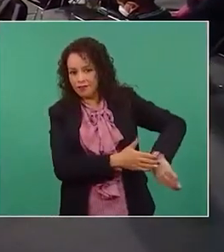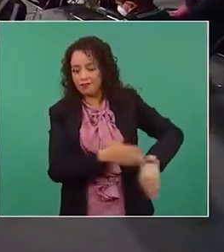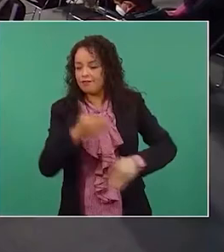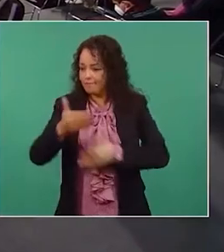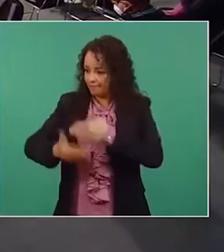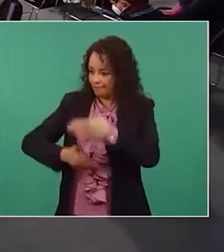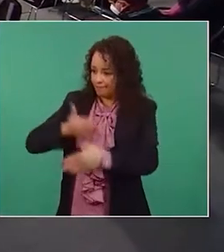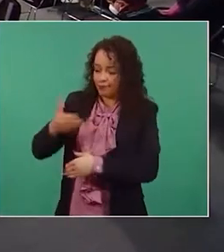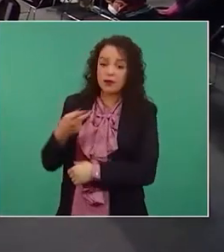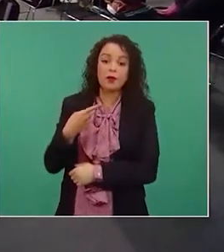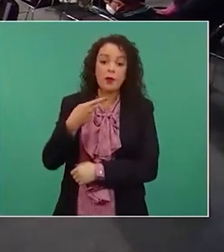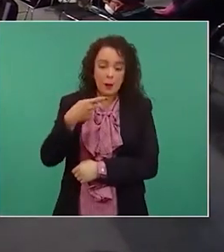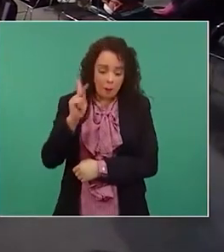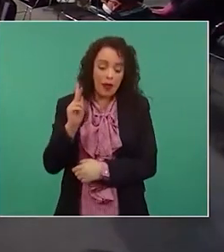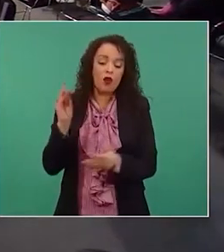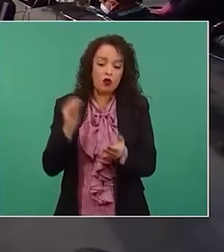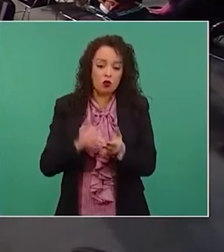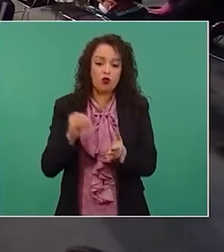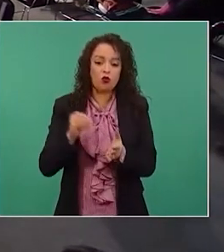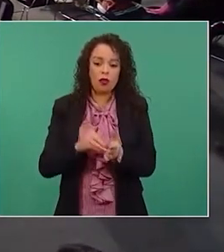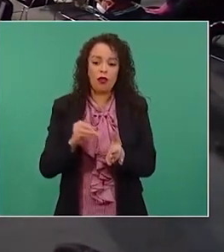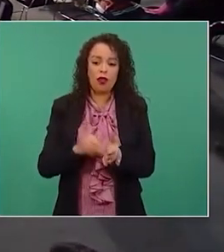todavía quedan